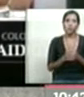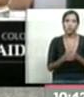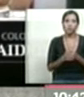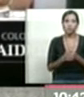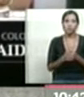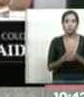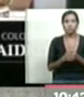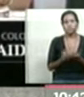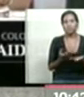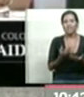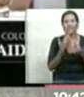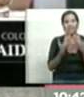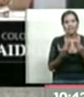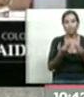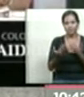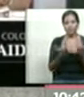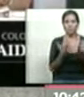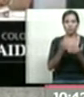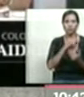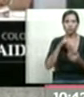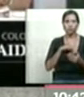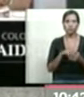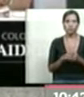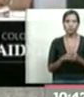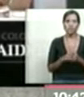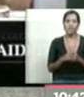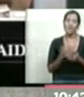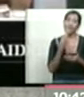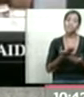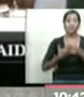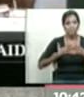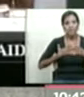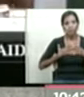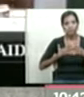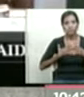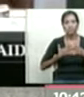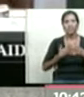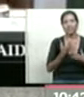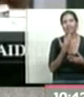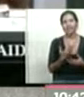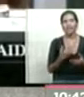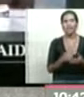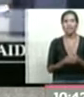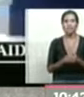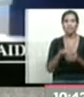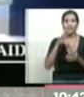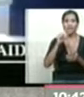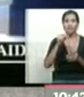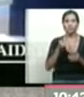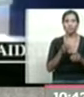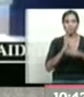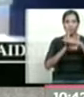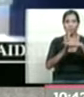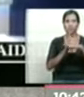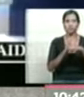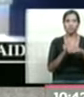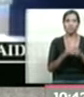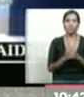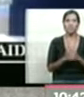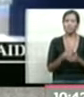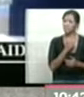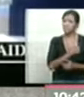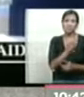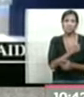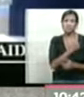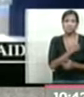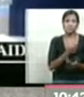que hayas compartido esto con nosotros. No, el agradecimiento es mío, Patricia. Gracias, Carlos Guillén. Vamos a ir a un corte. Esto es lamentable y esto para mí